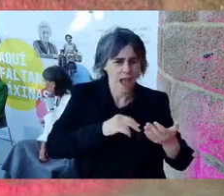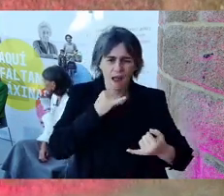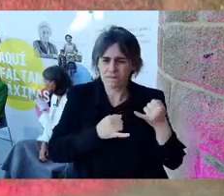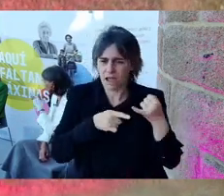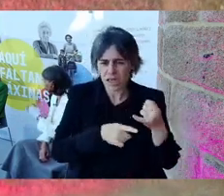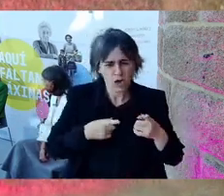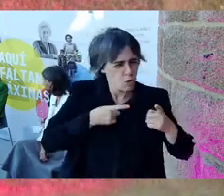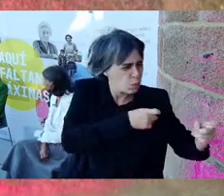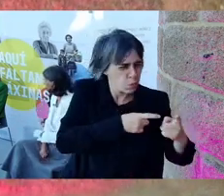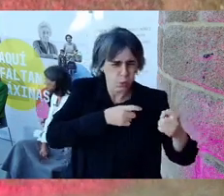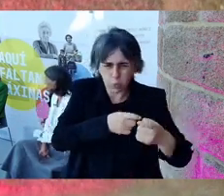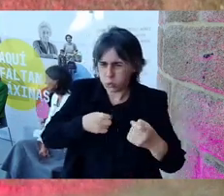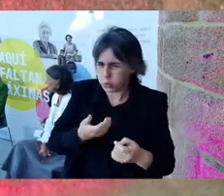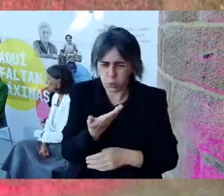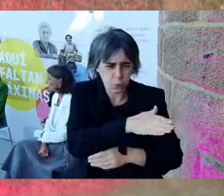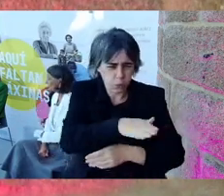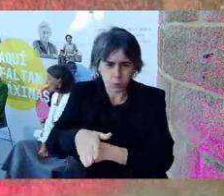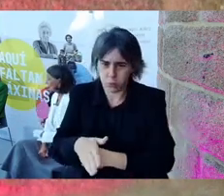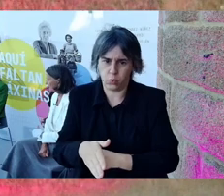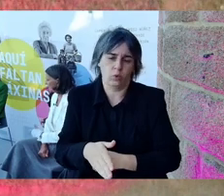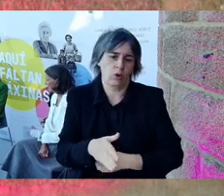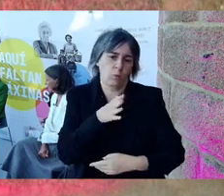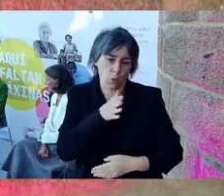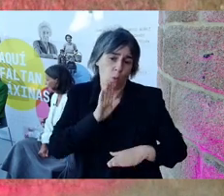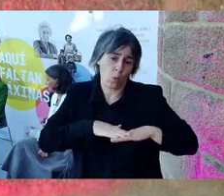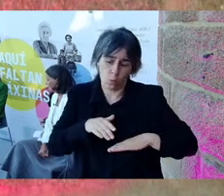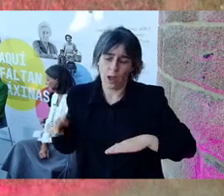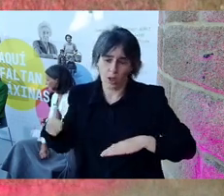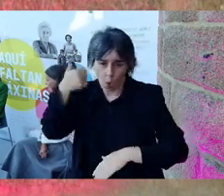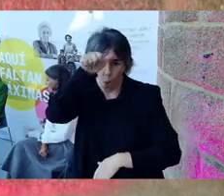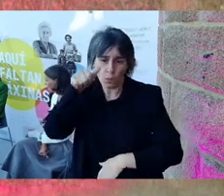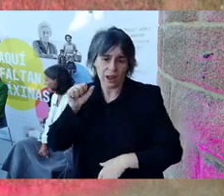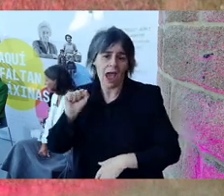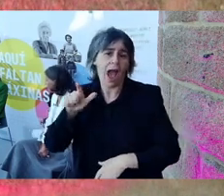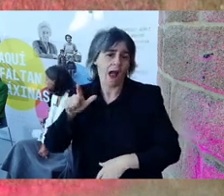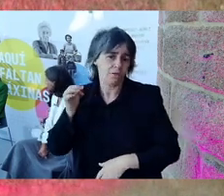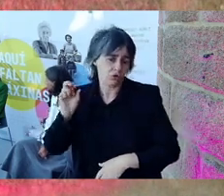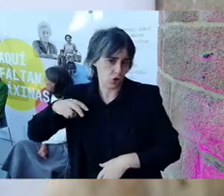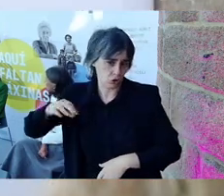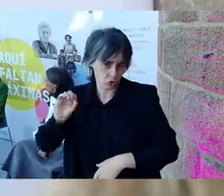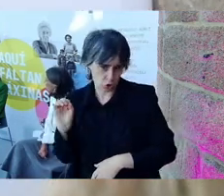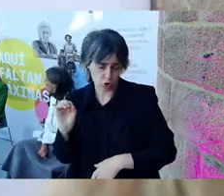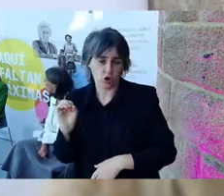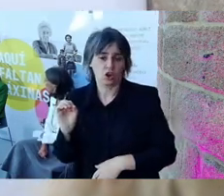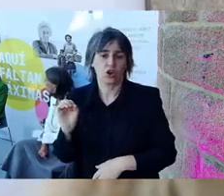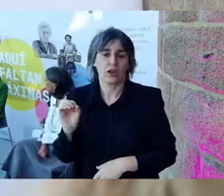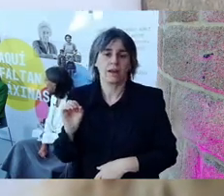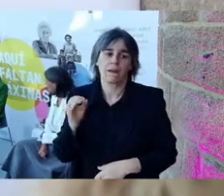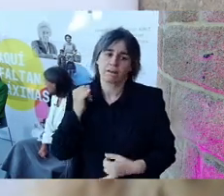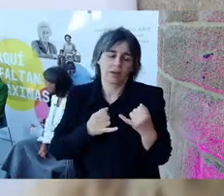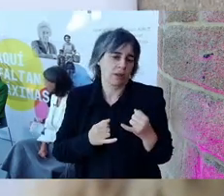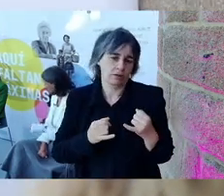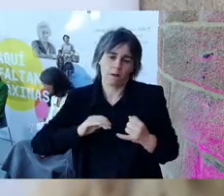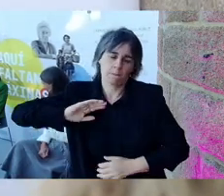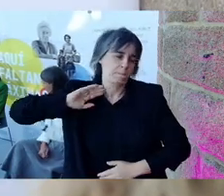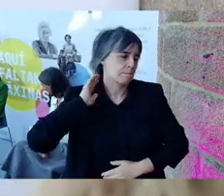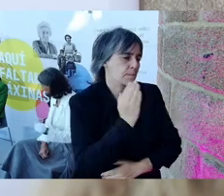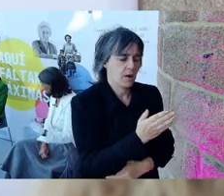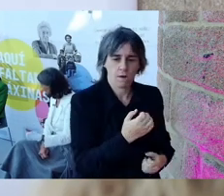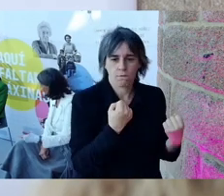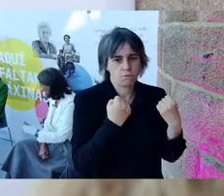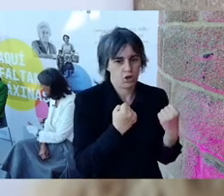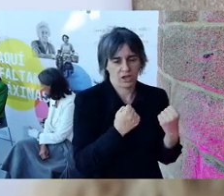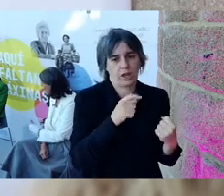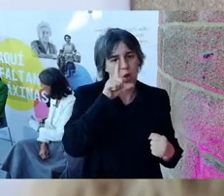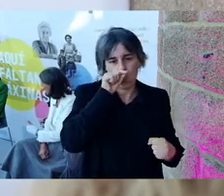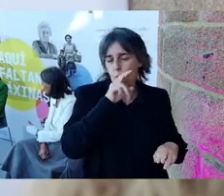sangrientos a cargo de las tropas de Alfonso. Y bueno, pues fue una desgracia para Urraca, a